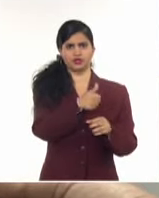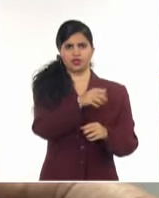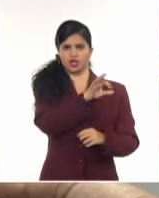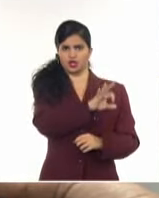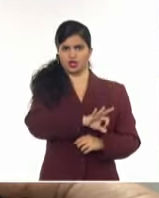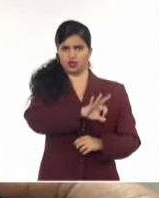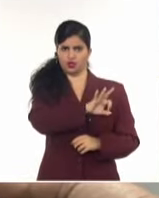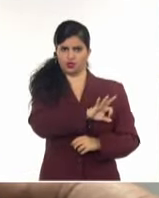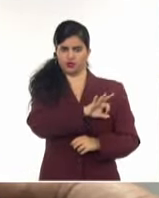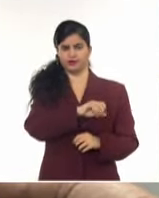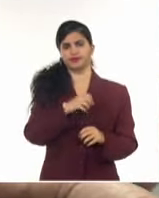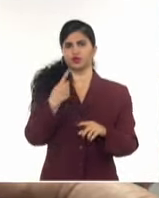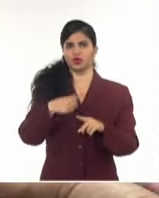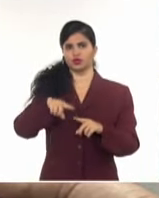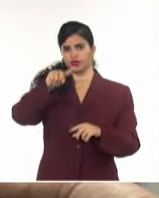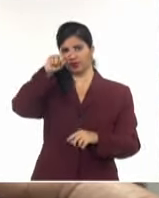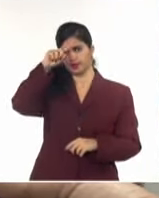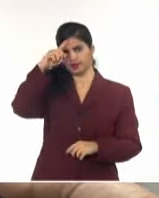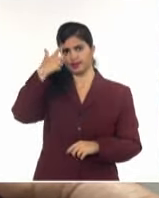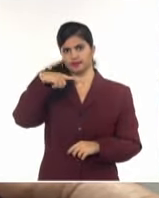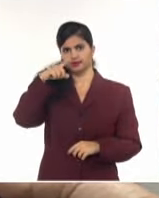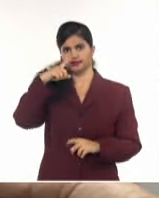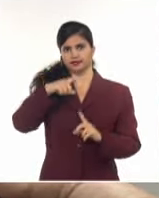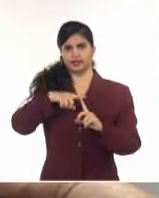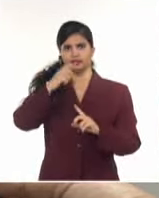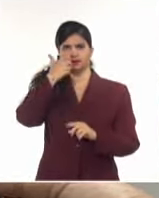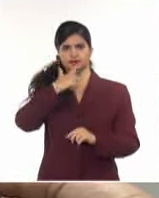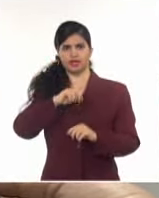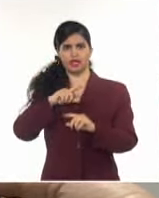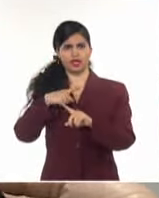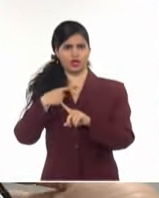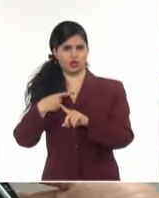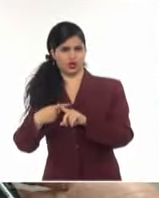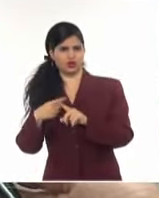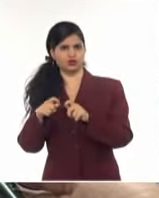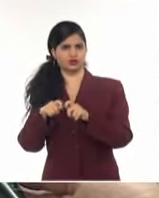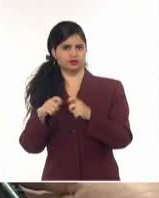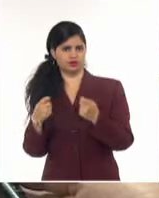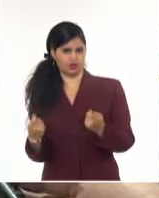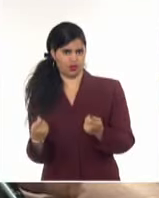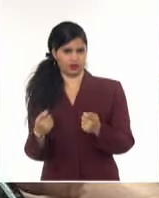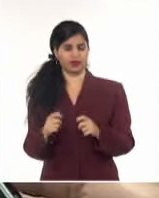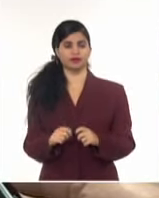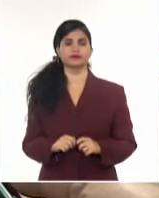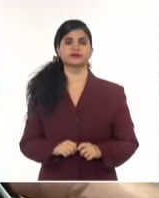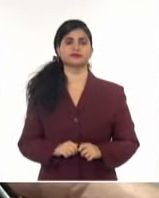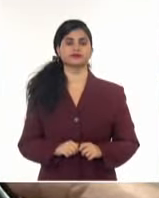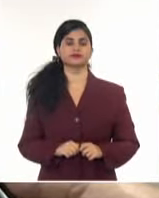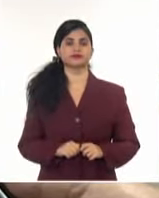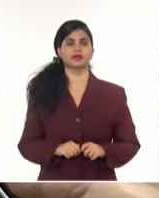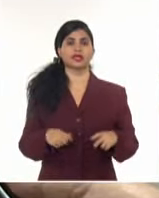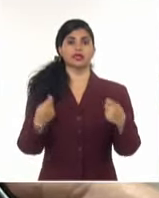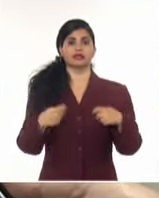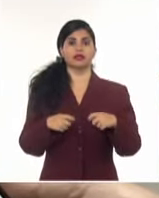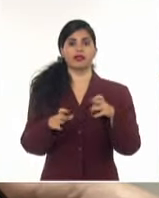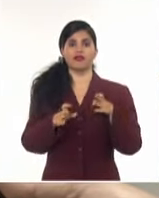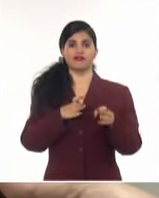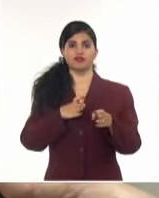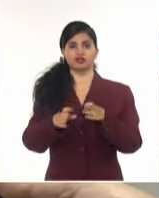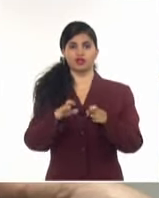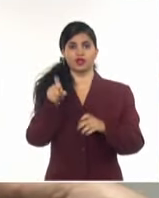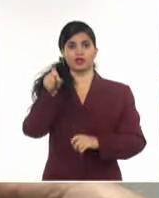unidad número 1 de Santa Cruz, y las dos unidades que están en mantenimiento, que es para que deben estar disponibles para finales del mes de